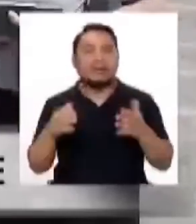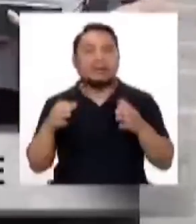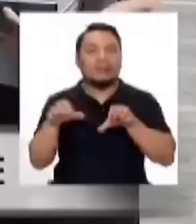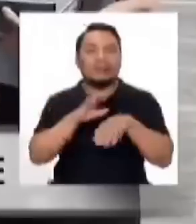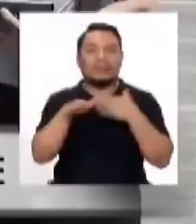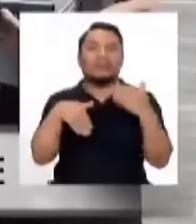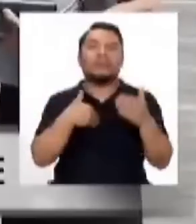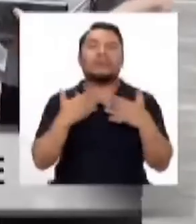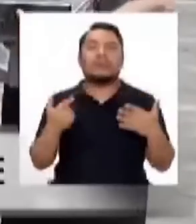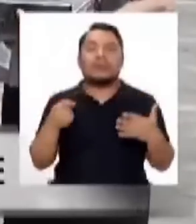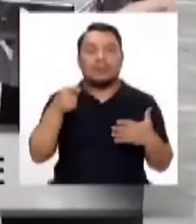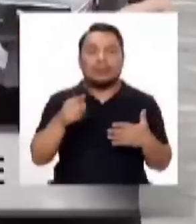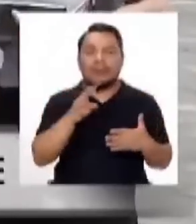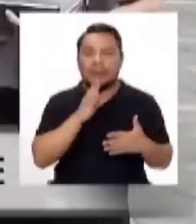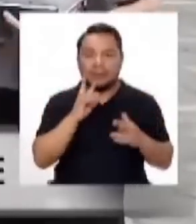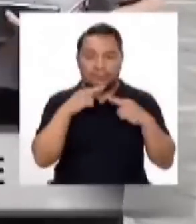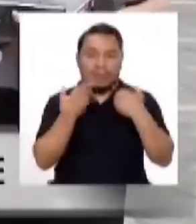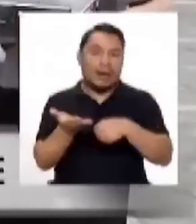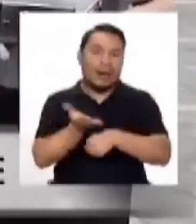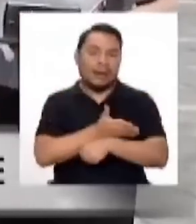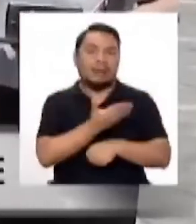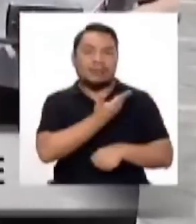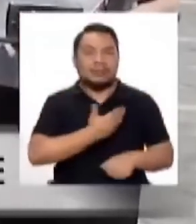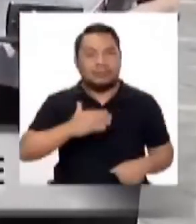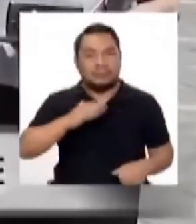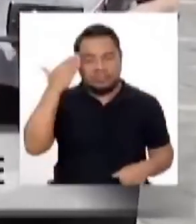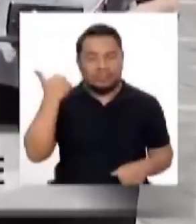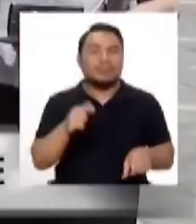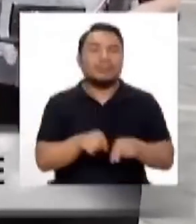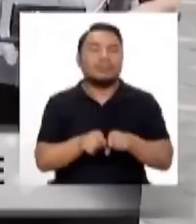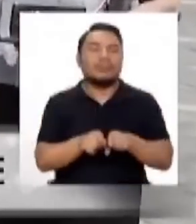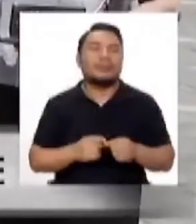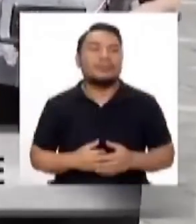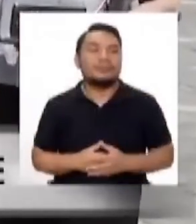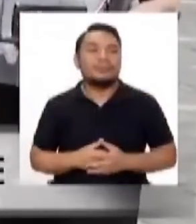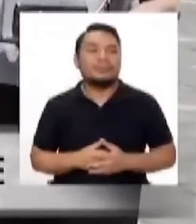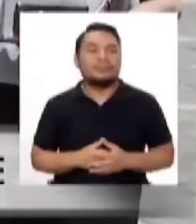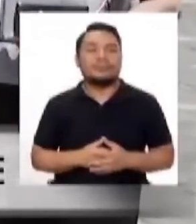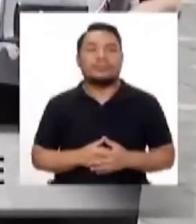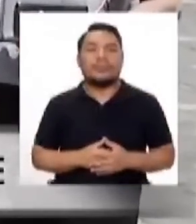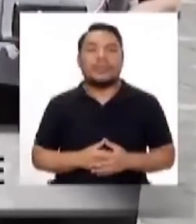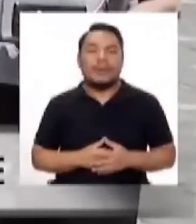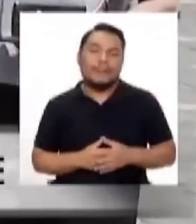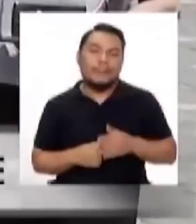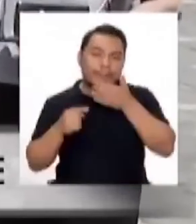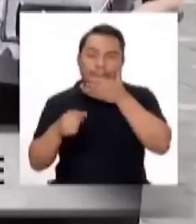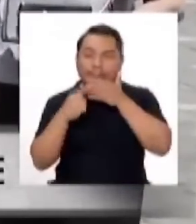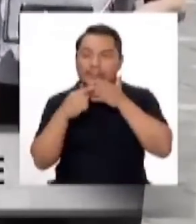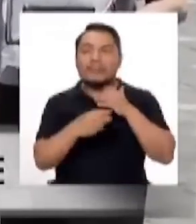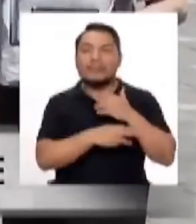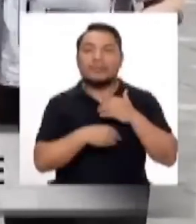con la presidenta Dina Boluarte, también la canciller Ana Cecilia Gervasi